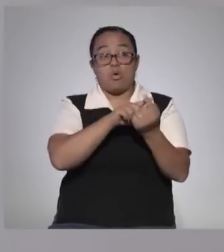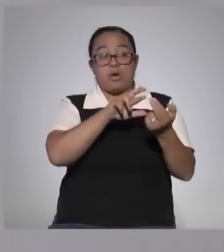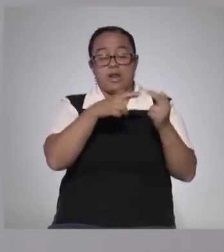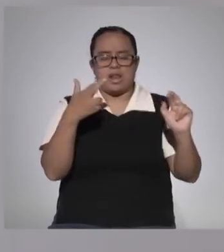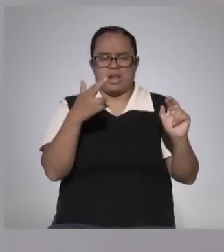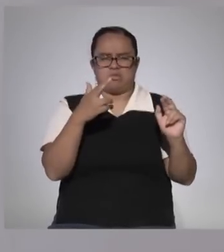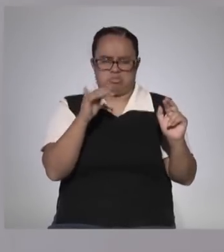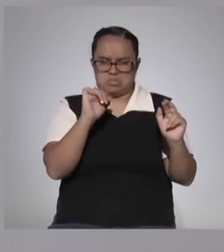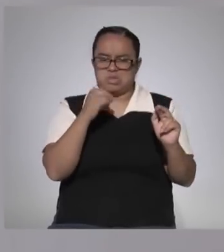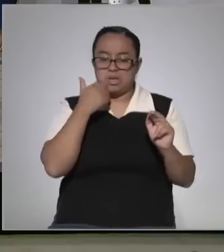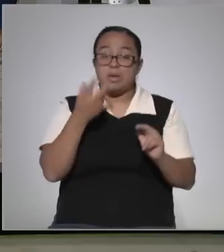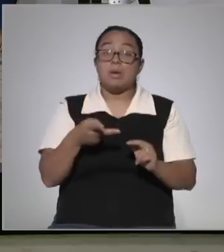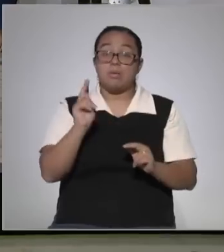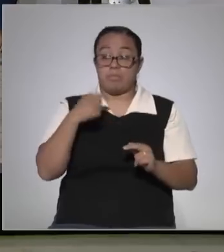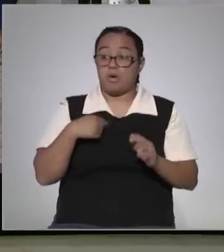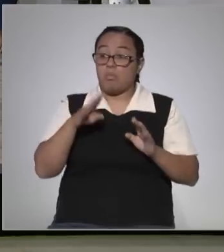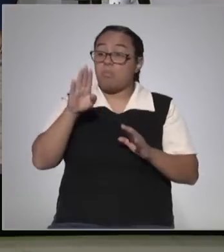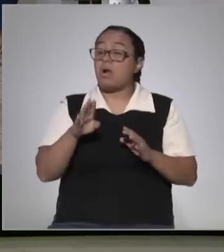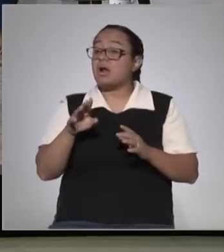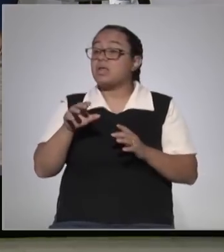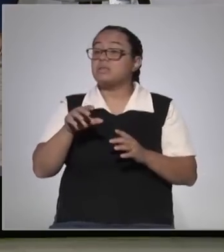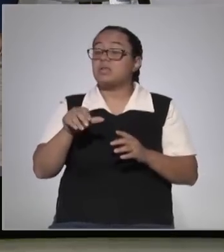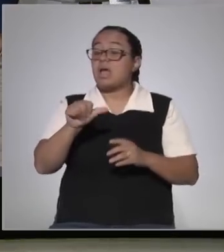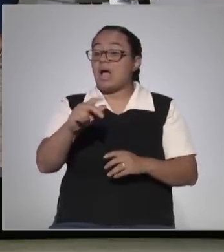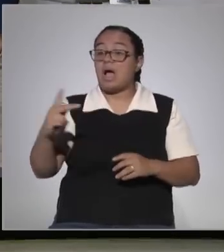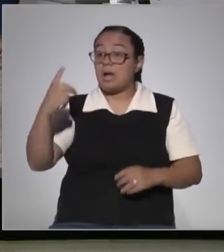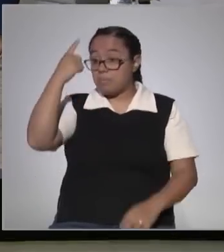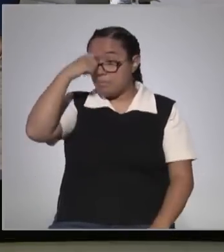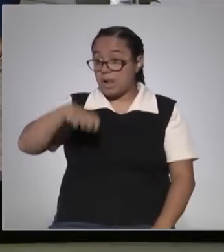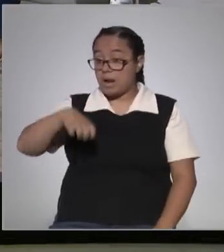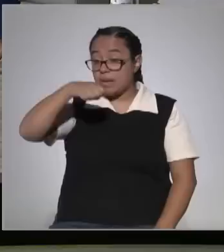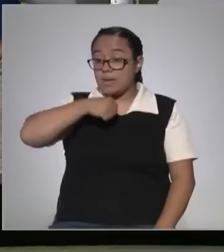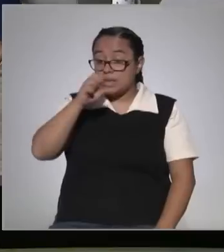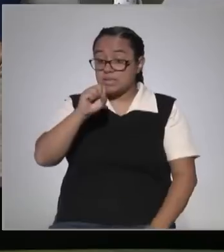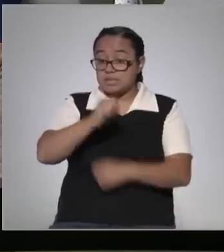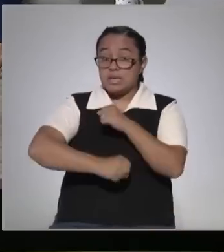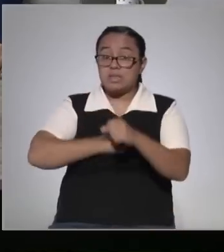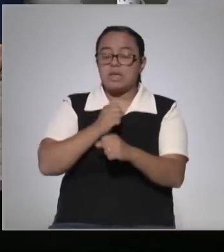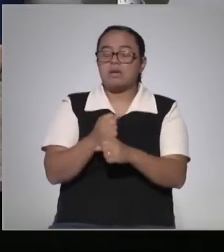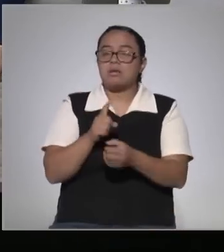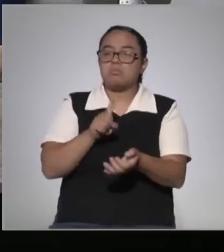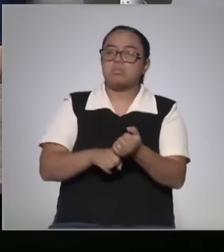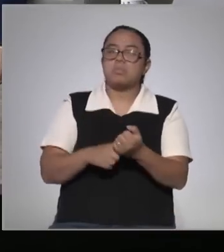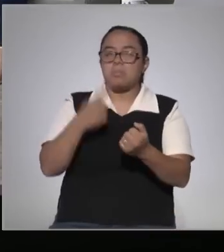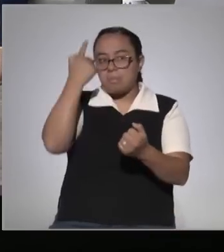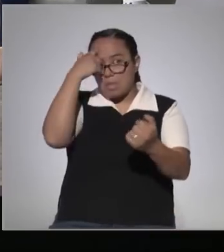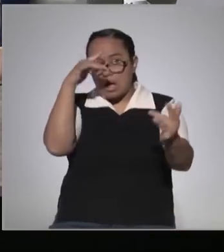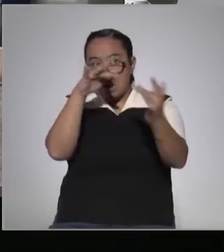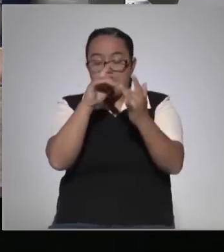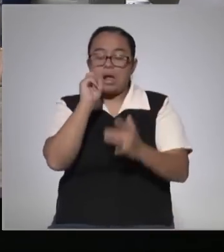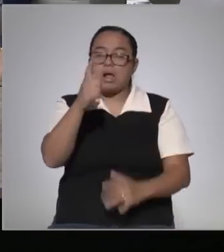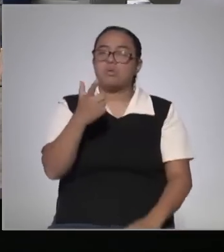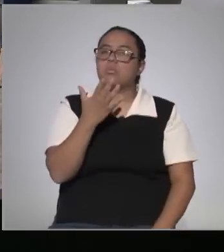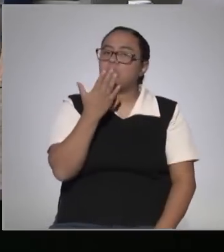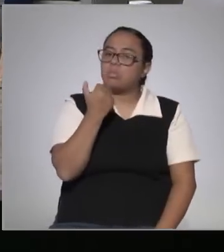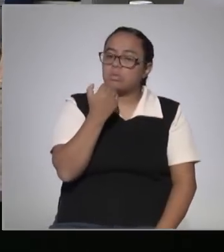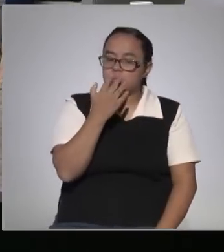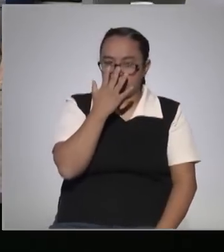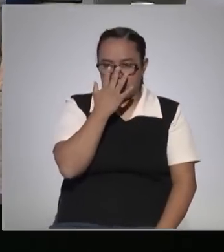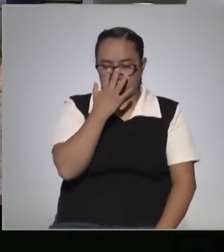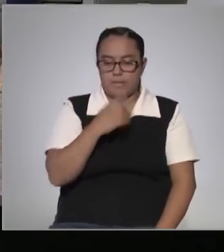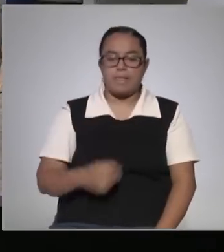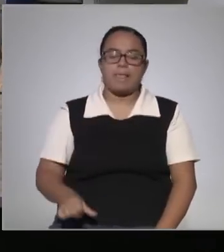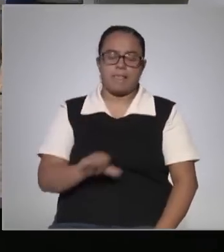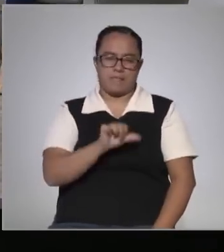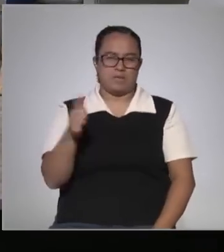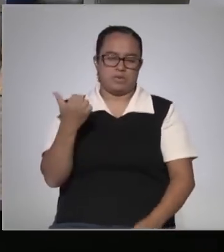un mercado. Por ejemplo, no hay aplicaciones para personas de más de 60. Manuel nos dice: ¿qué tan importante es tener nuestro